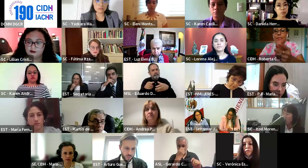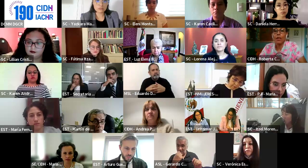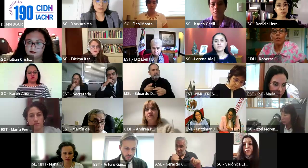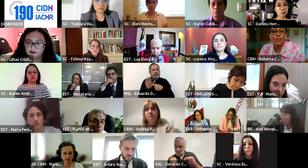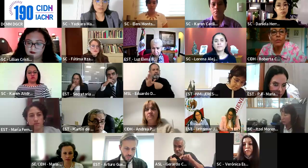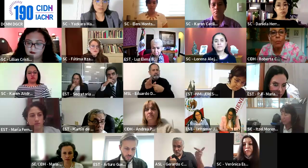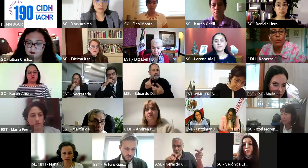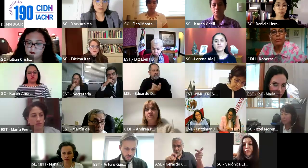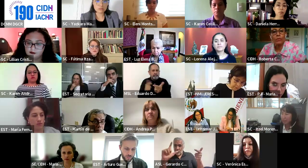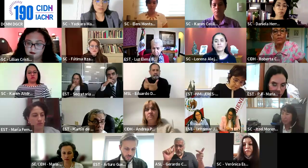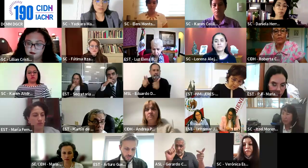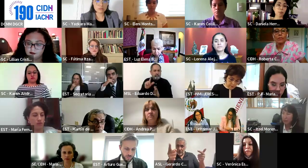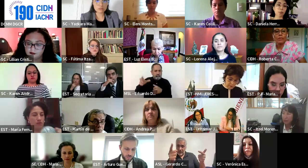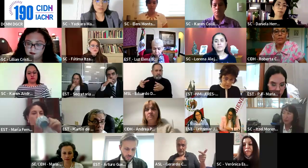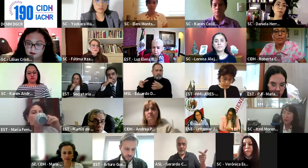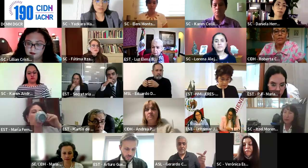20 minutes and the clock is on the wall.